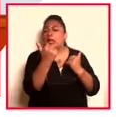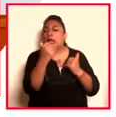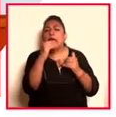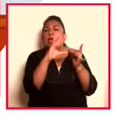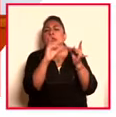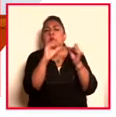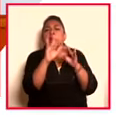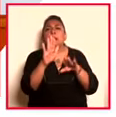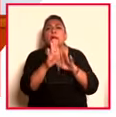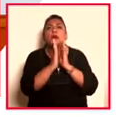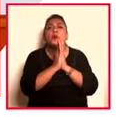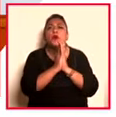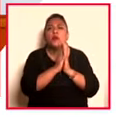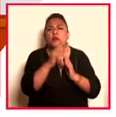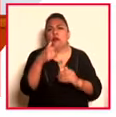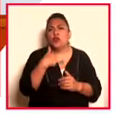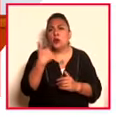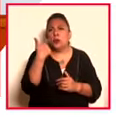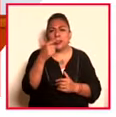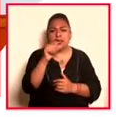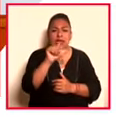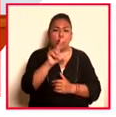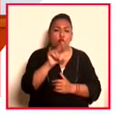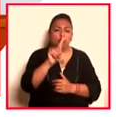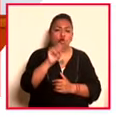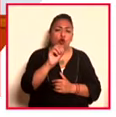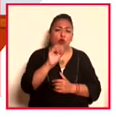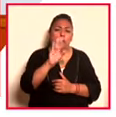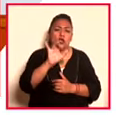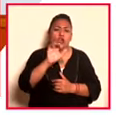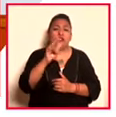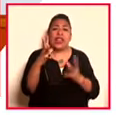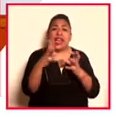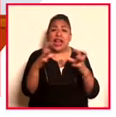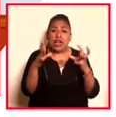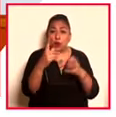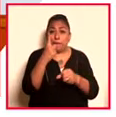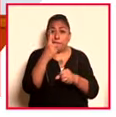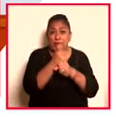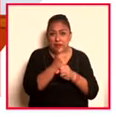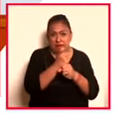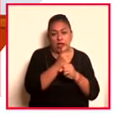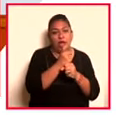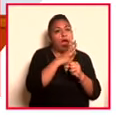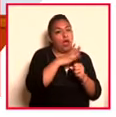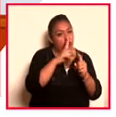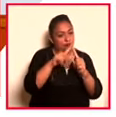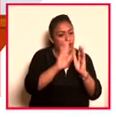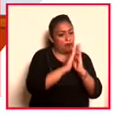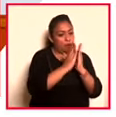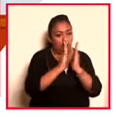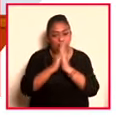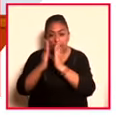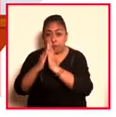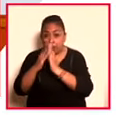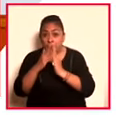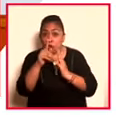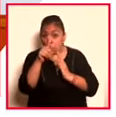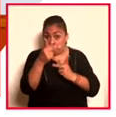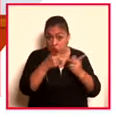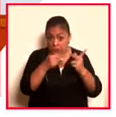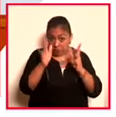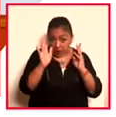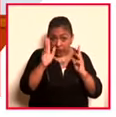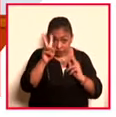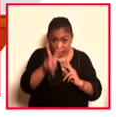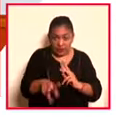que Autobiografía del Algodón es la primera de una serie de autobiografías que tienes planeadas. ¿Es cierto esto? Uno siempre